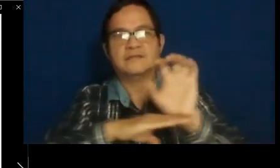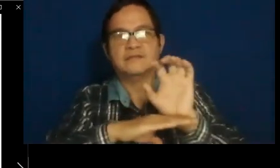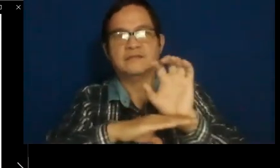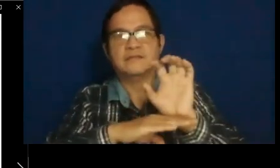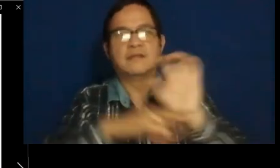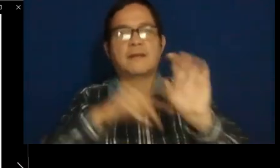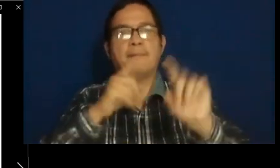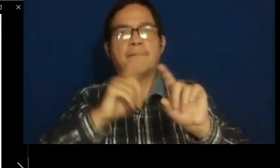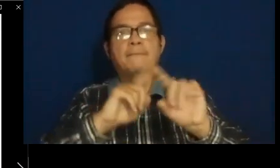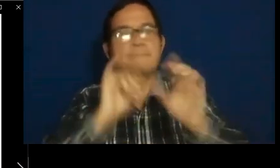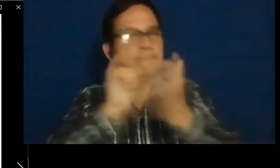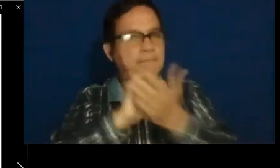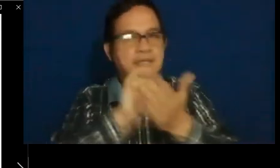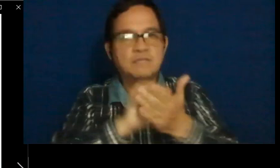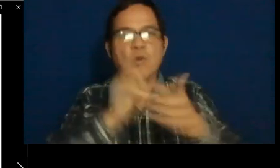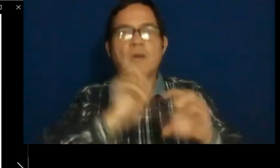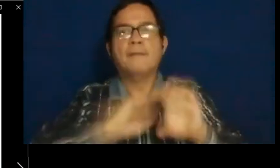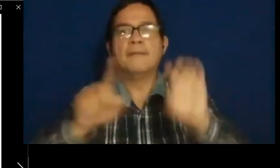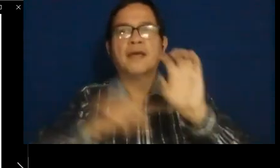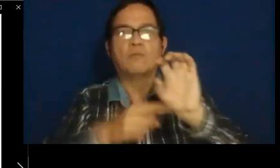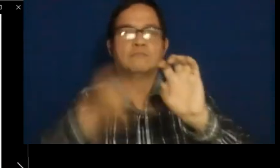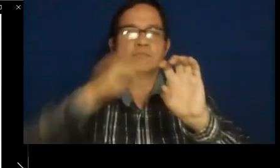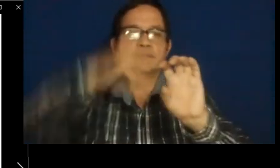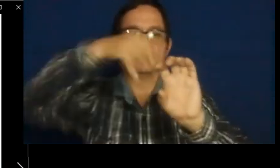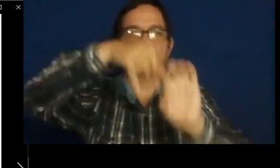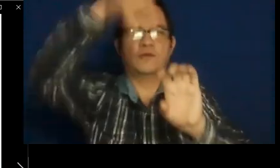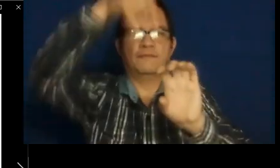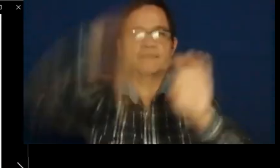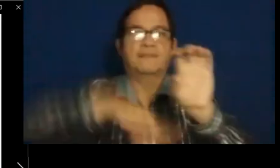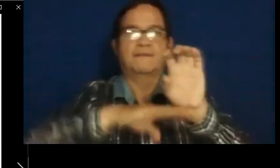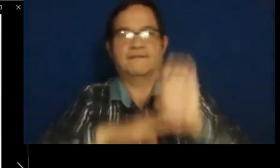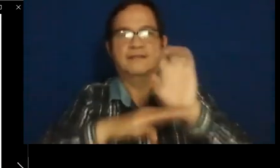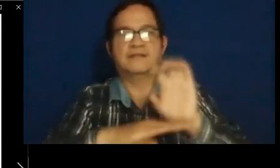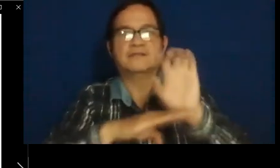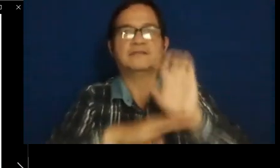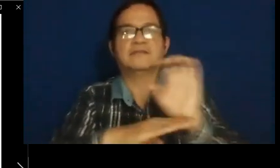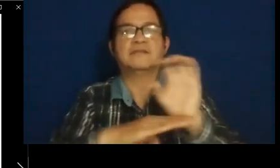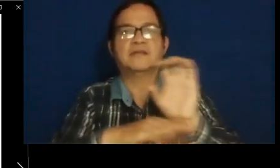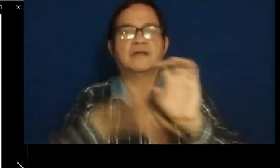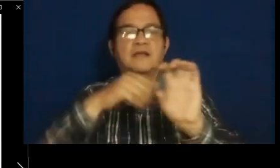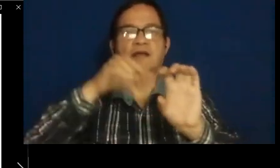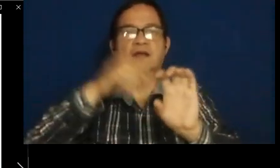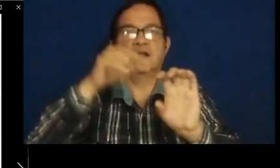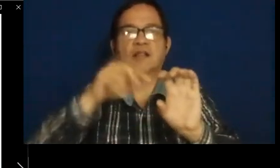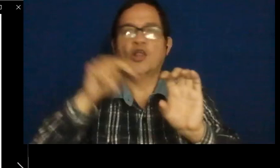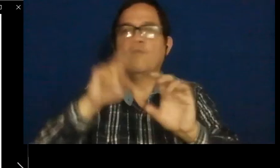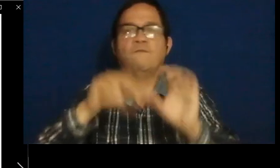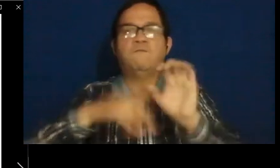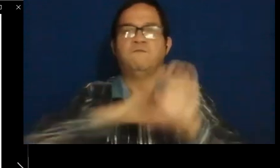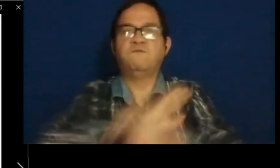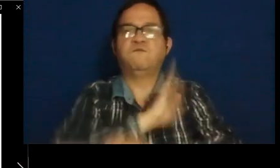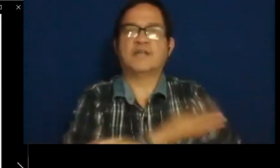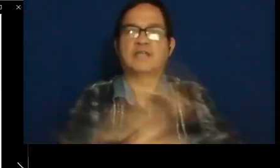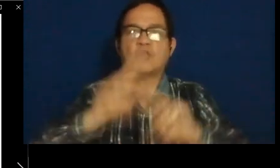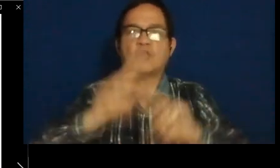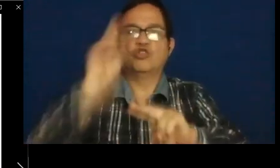exactamente lo mismo pero en sentido contrario. ¿Listo? Y esta fuerza se va a denominar la fuerza normal.